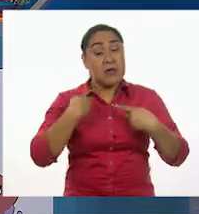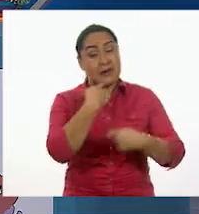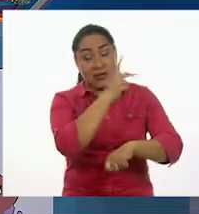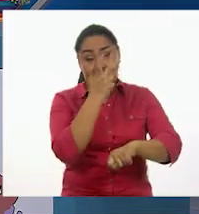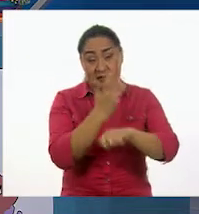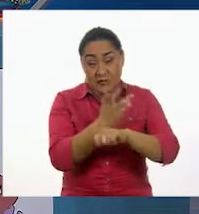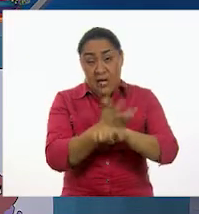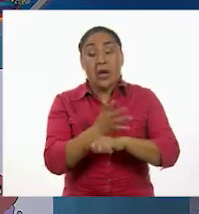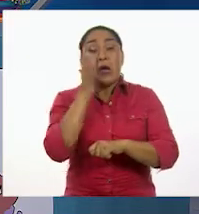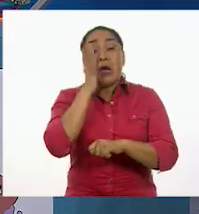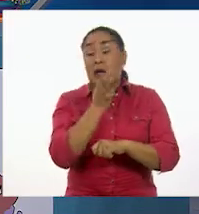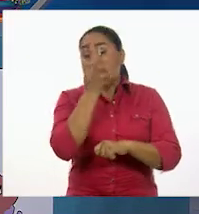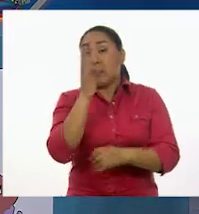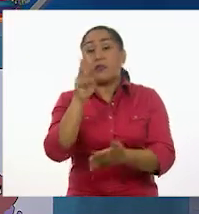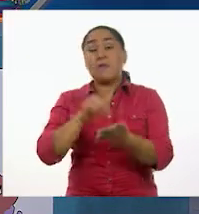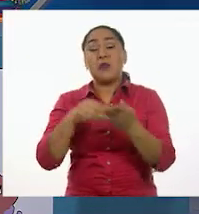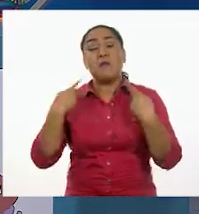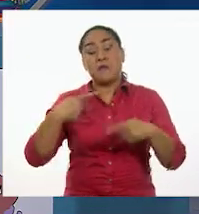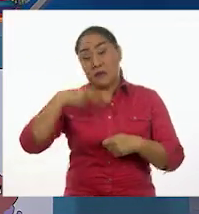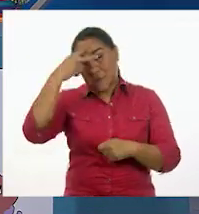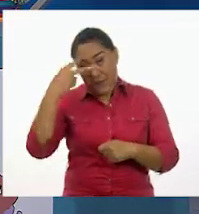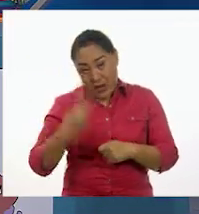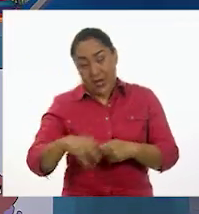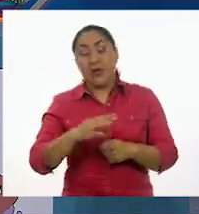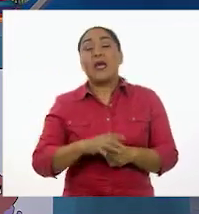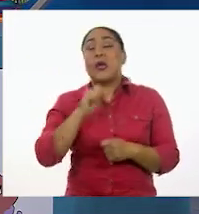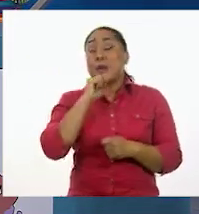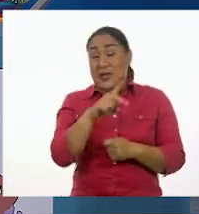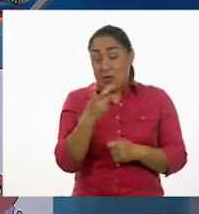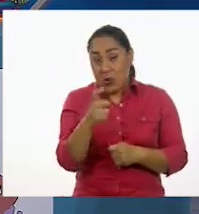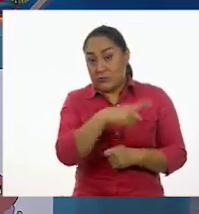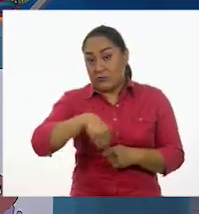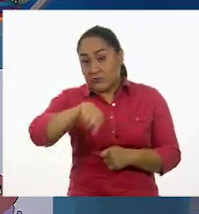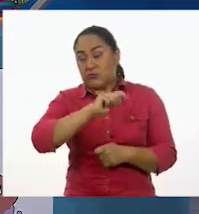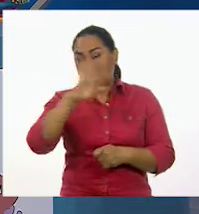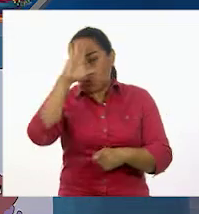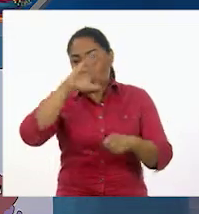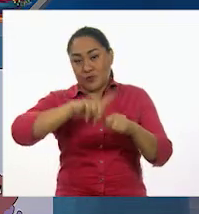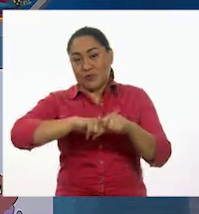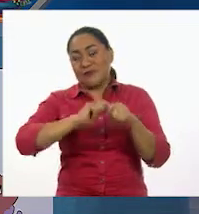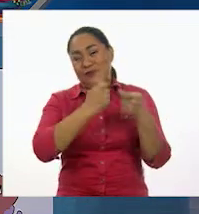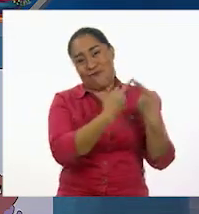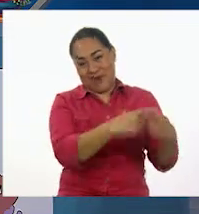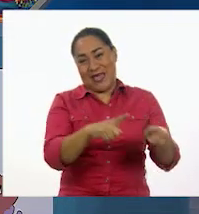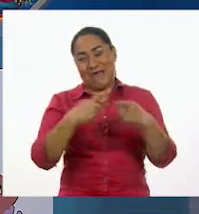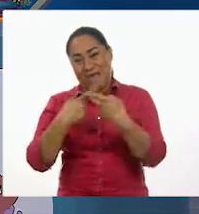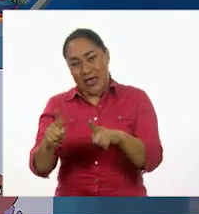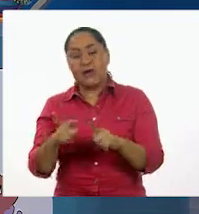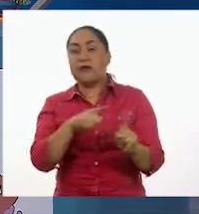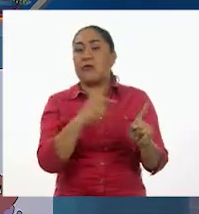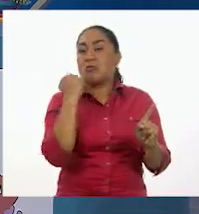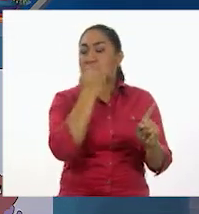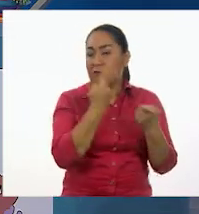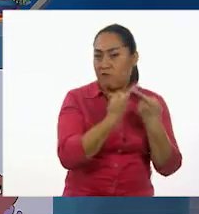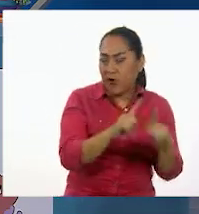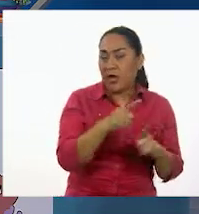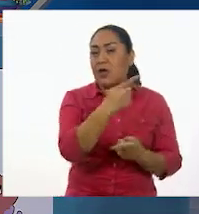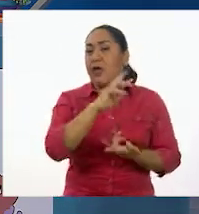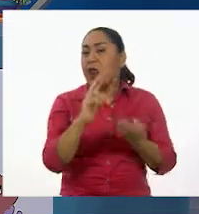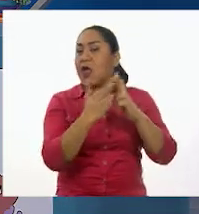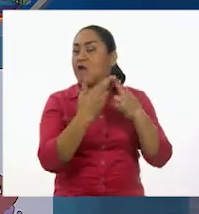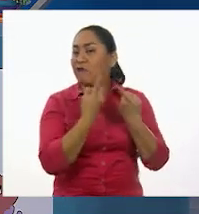y apenas unos 3,000 mexicanos. Además de que estos eran culturalmente muy distintos entre sí. Hablaban otro idioma, tenían una